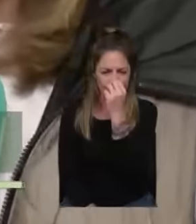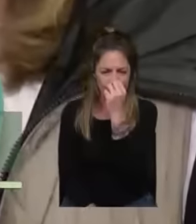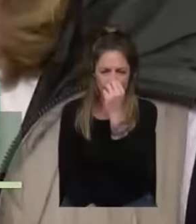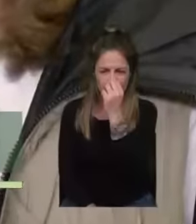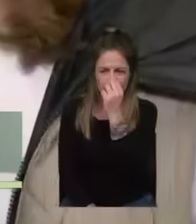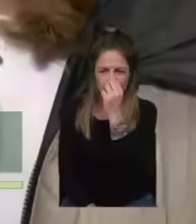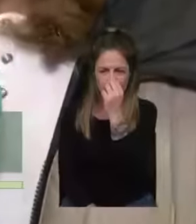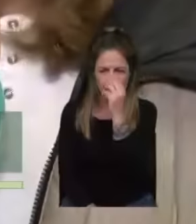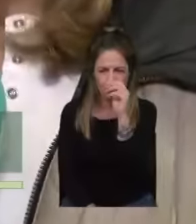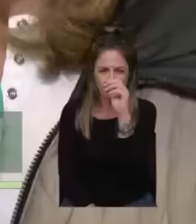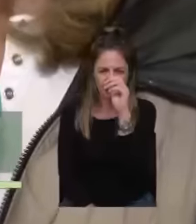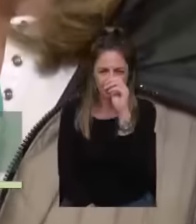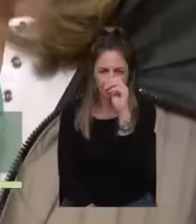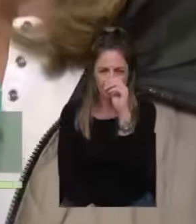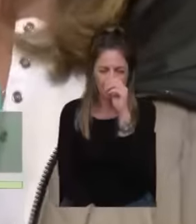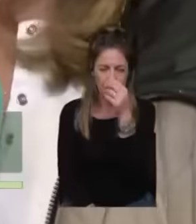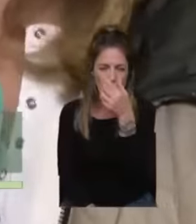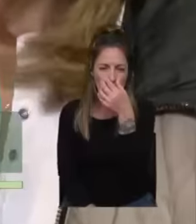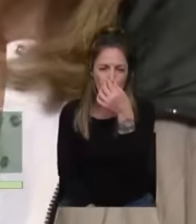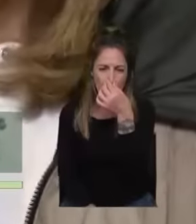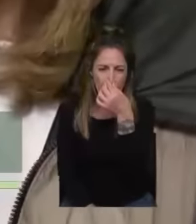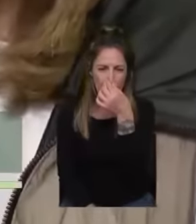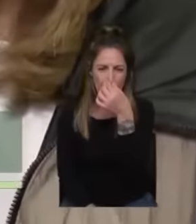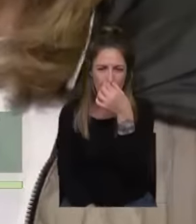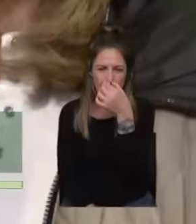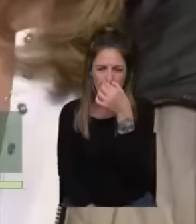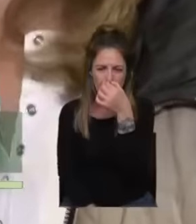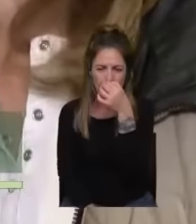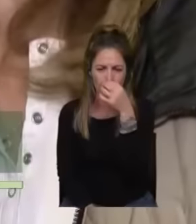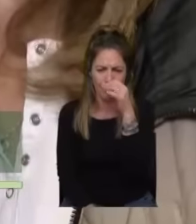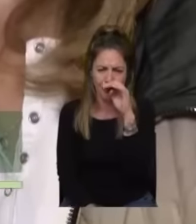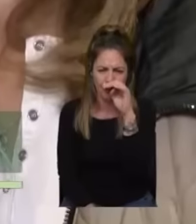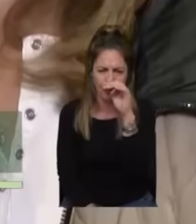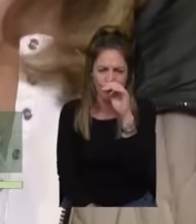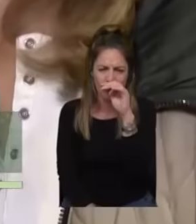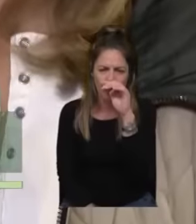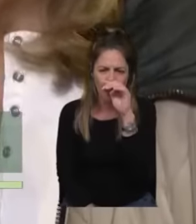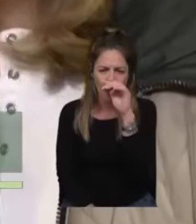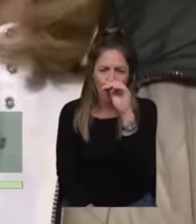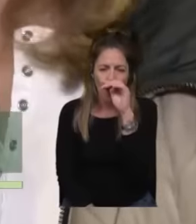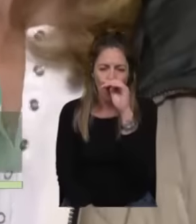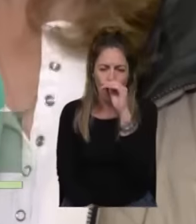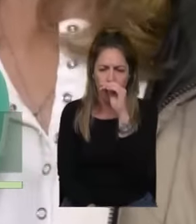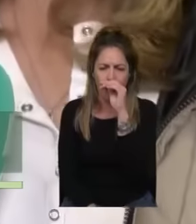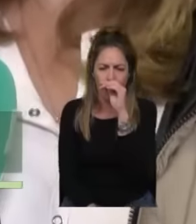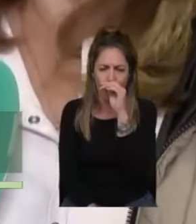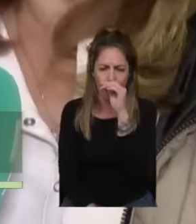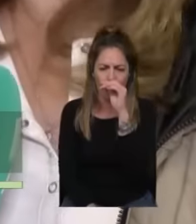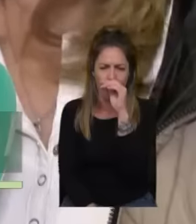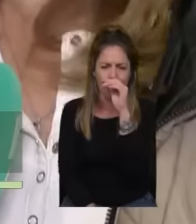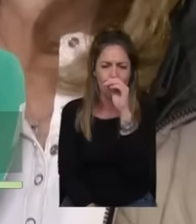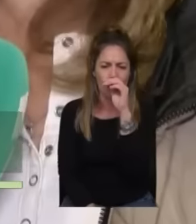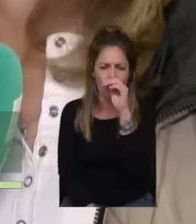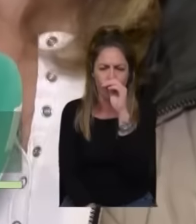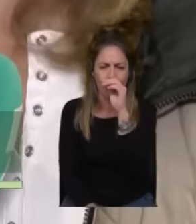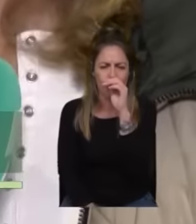tiene mucha noción quizá de cómo es el tratamiento de la institución Presidencia de la República, lo cual en algún otro